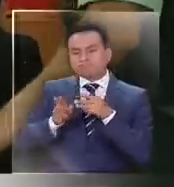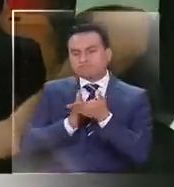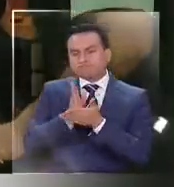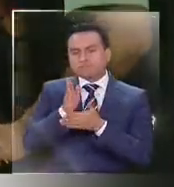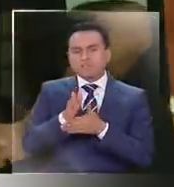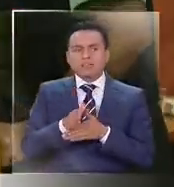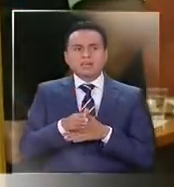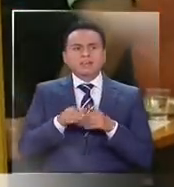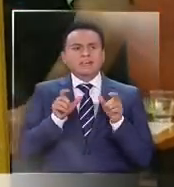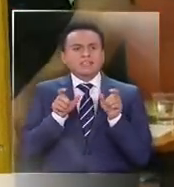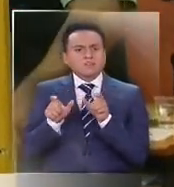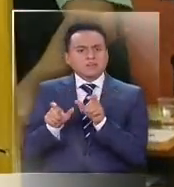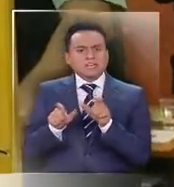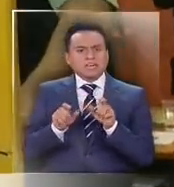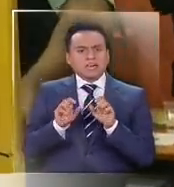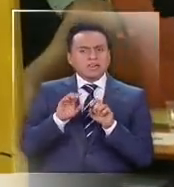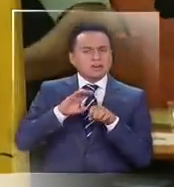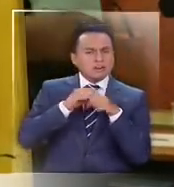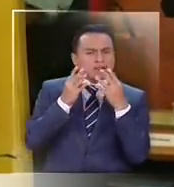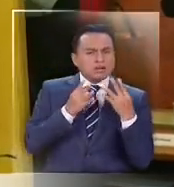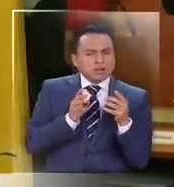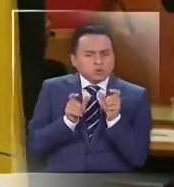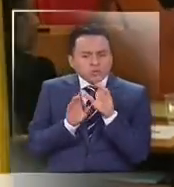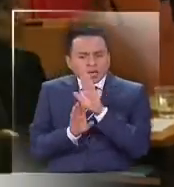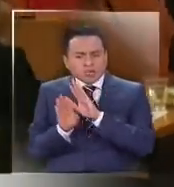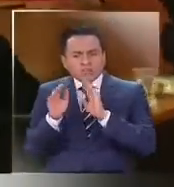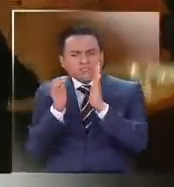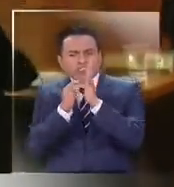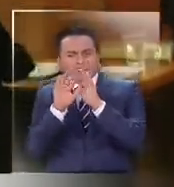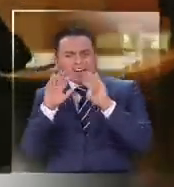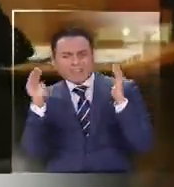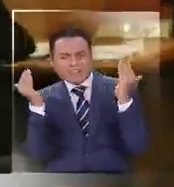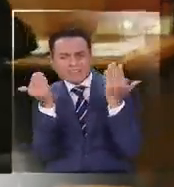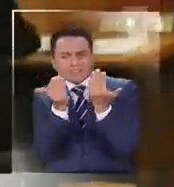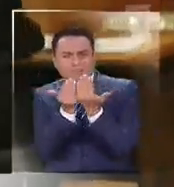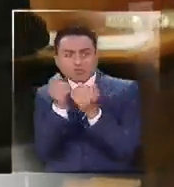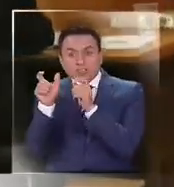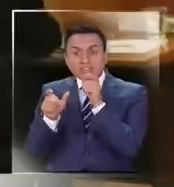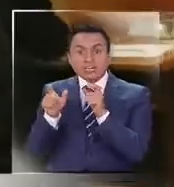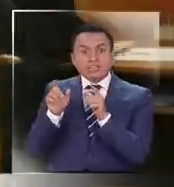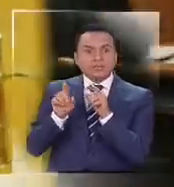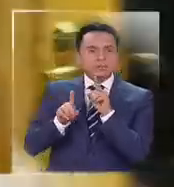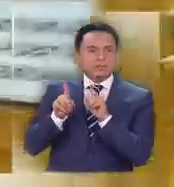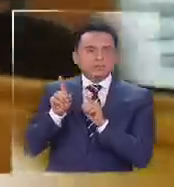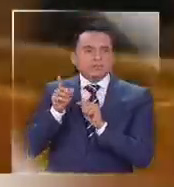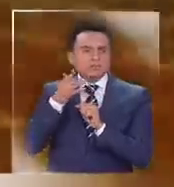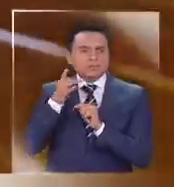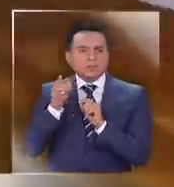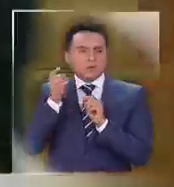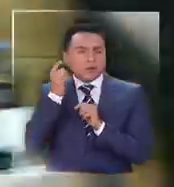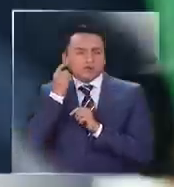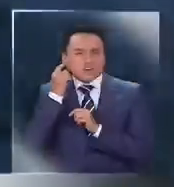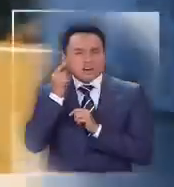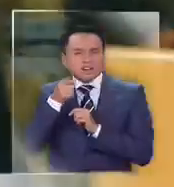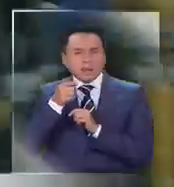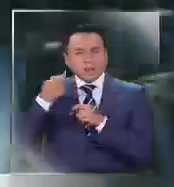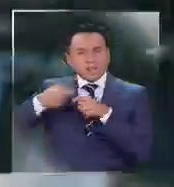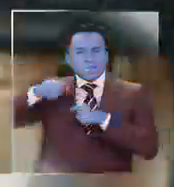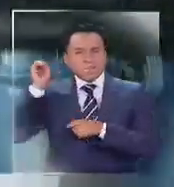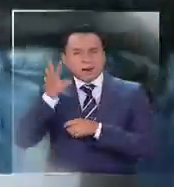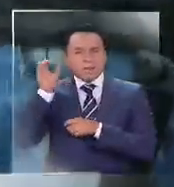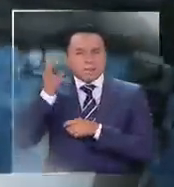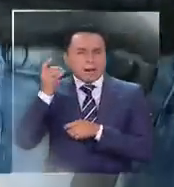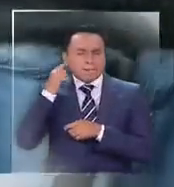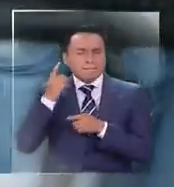gendarmería custodiando las ventanas que dan justo al exterior donde están los manifestantes, a raíz de que ustedes pueden escuchar los piedrazos que